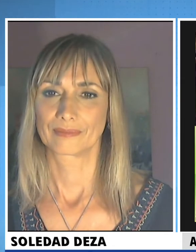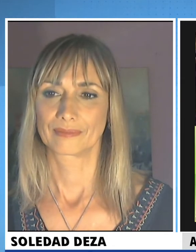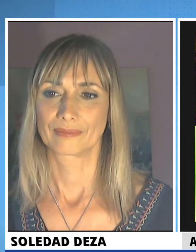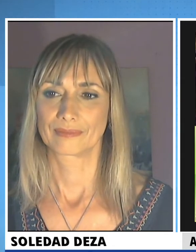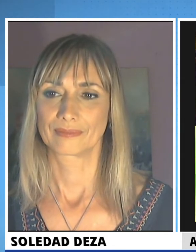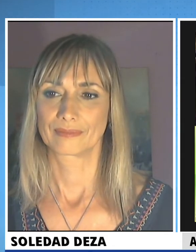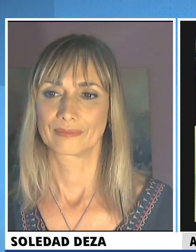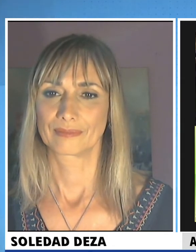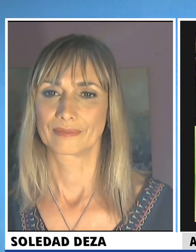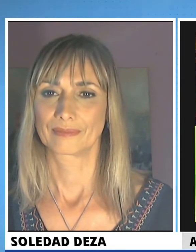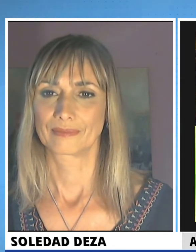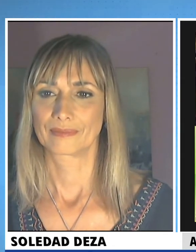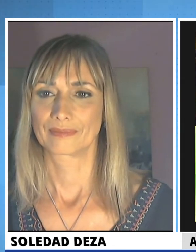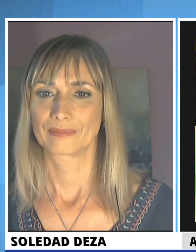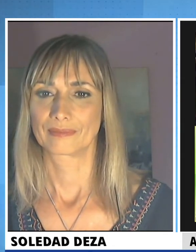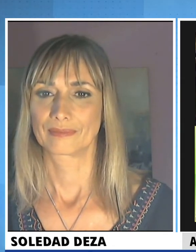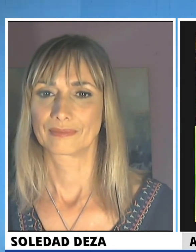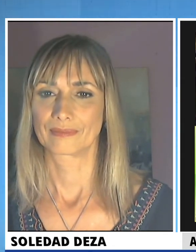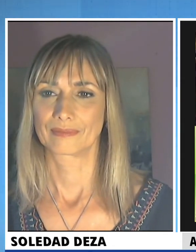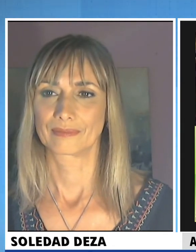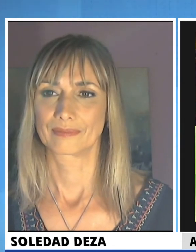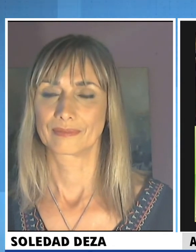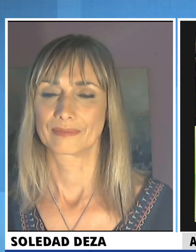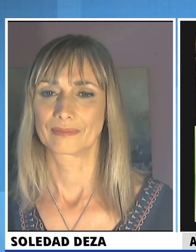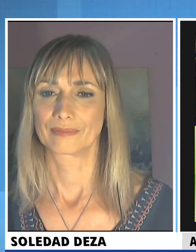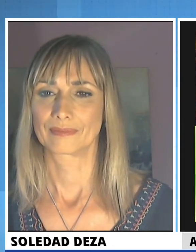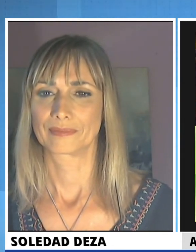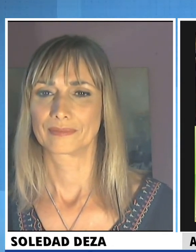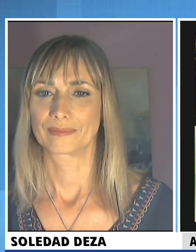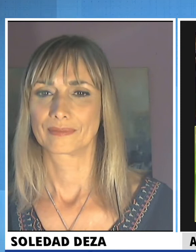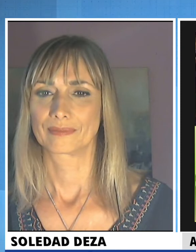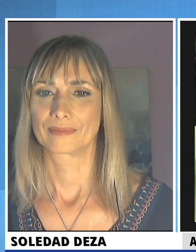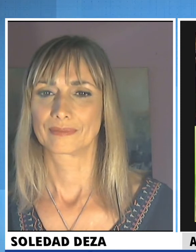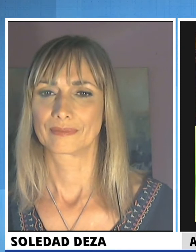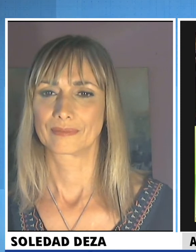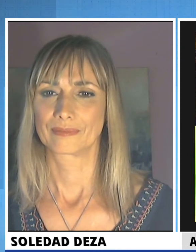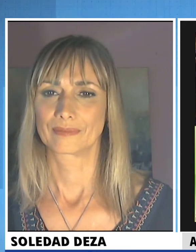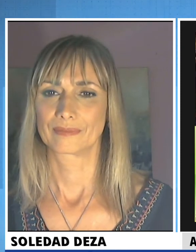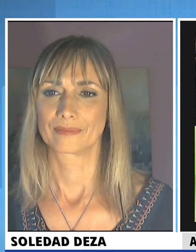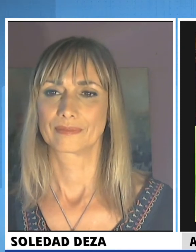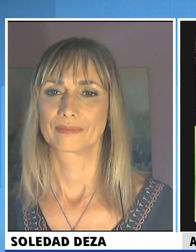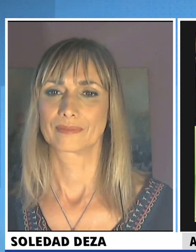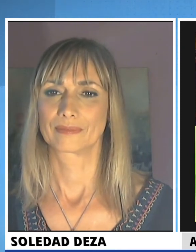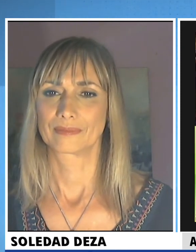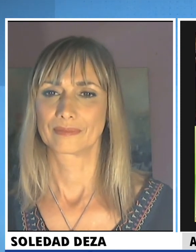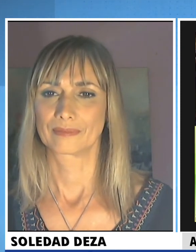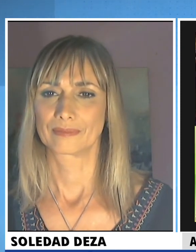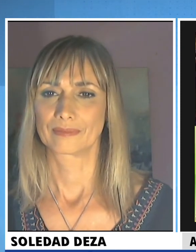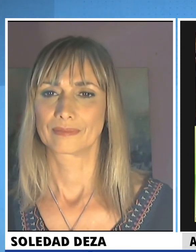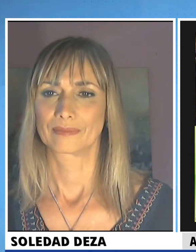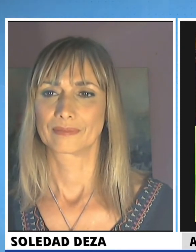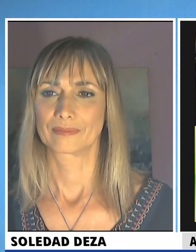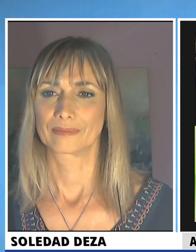clases, es transversal a todos los espacios sociales. Sin embargo, a quienes nosotros vemos desfilar también ocurre lo mismo que